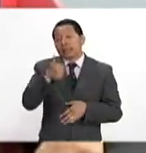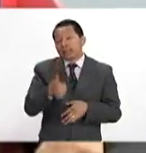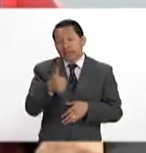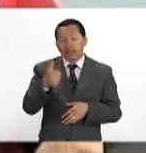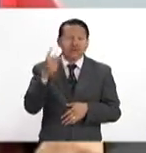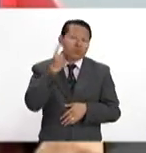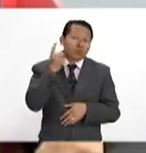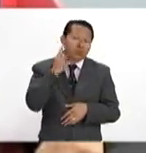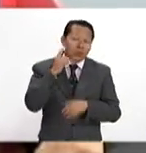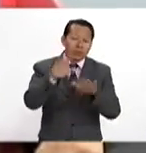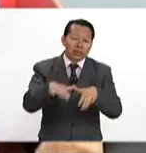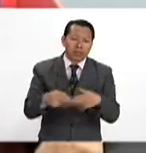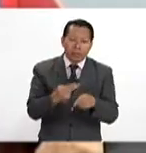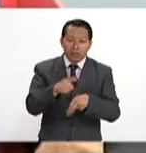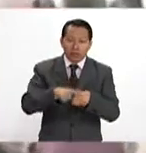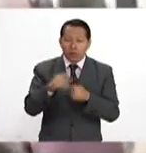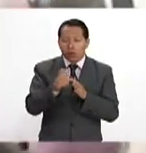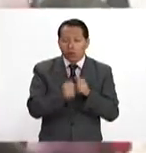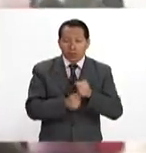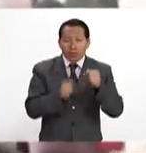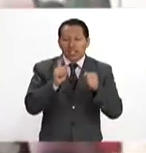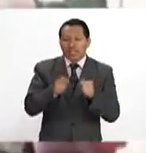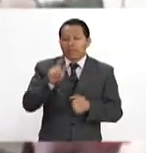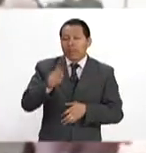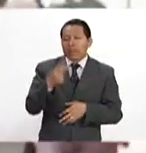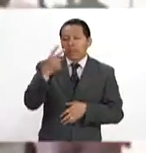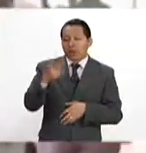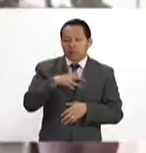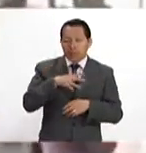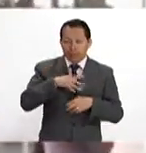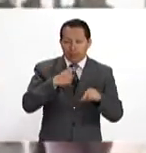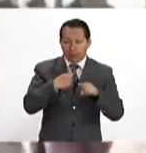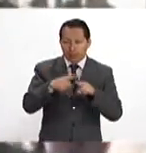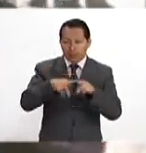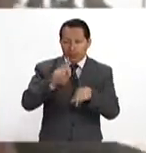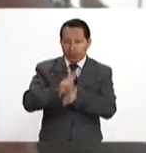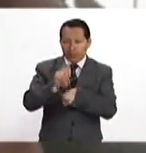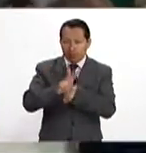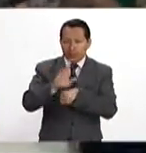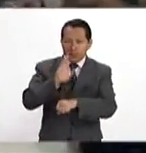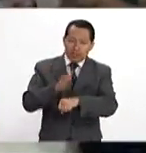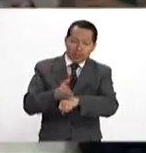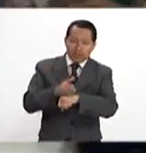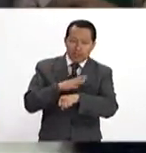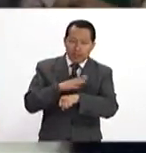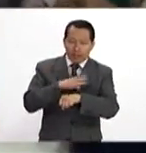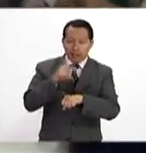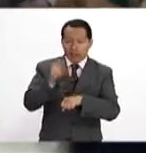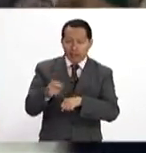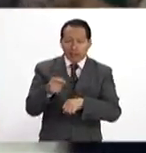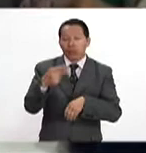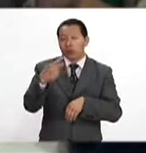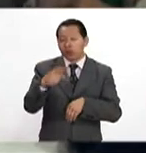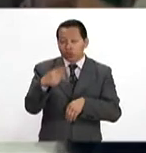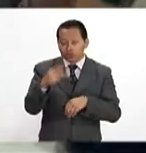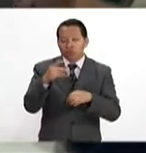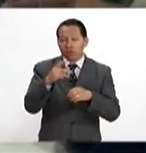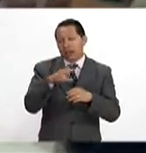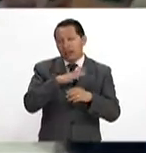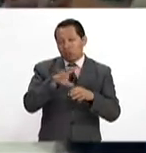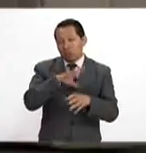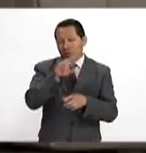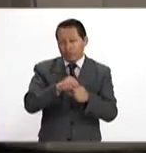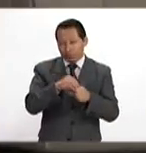Asamblea Nacional Constituyente. Con esto suman 22 los funcionarios venezolanos sancionados, a quienes se les han congelado sus activos y